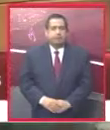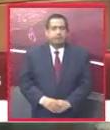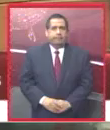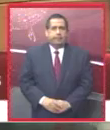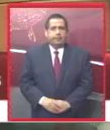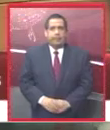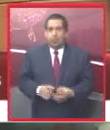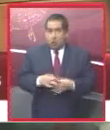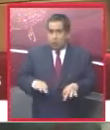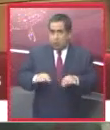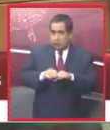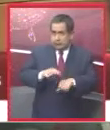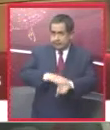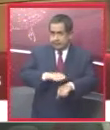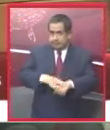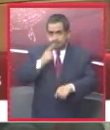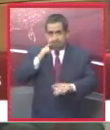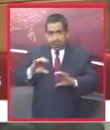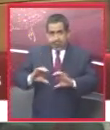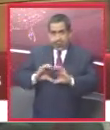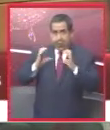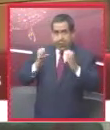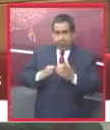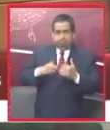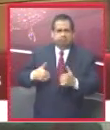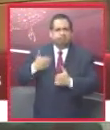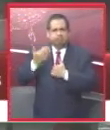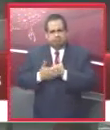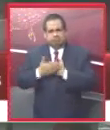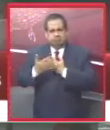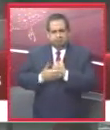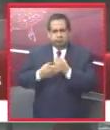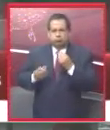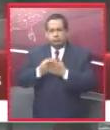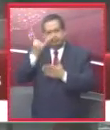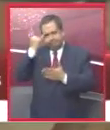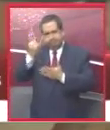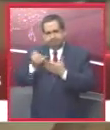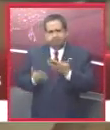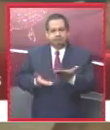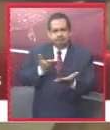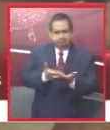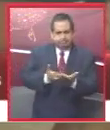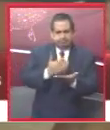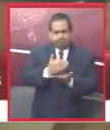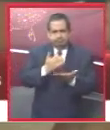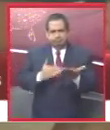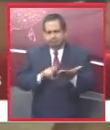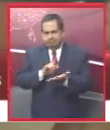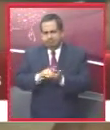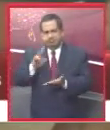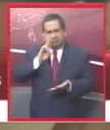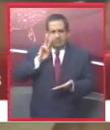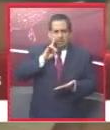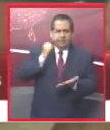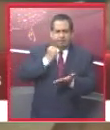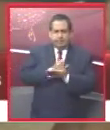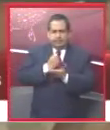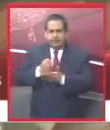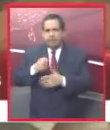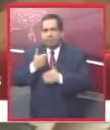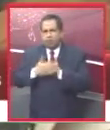Importante indicar acá que ahora en el Congreso se deberán presentar diversas iniciativas de ley por parte de los grupos parlamentarios para precisamente crear